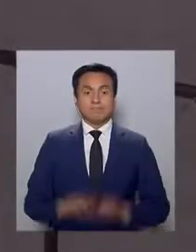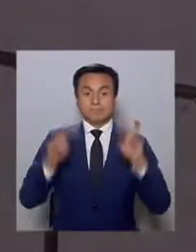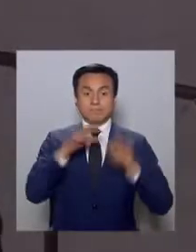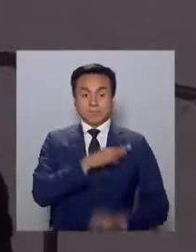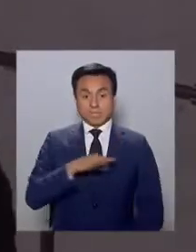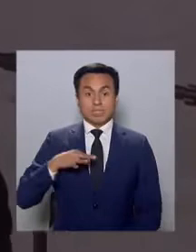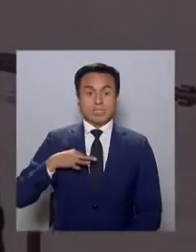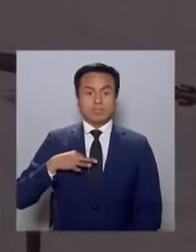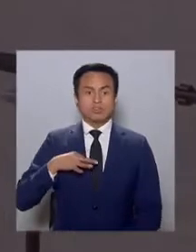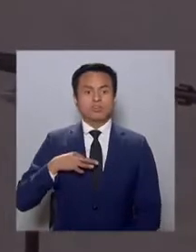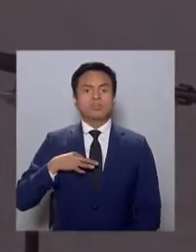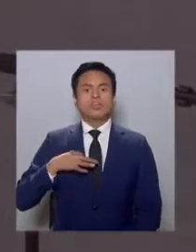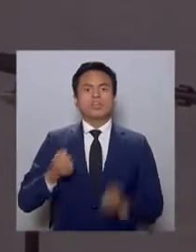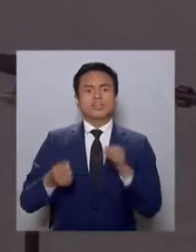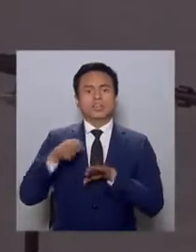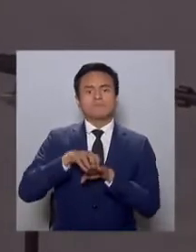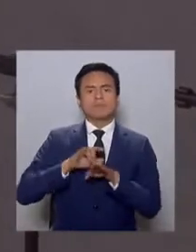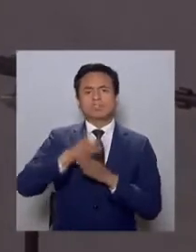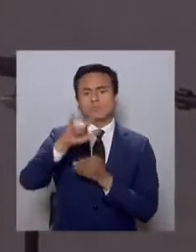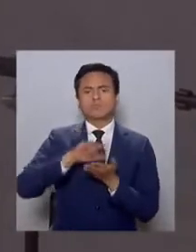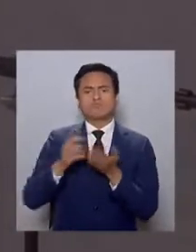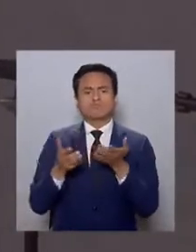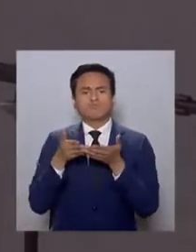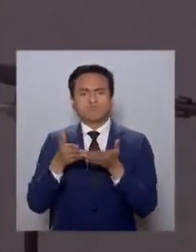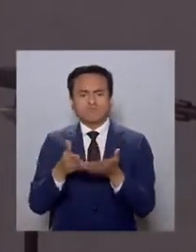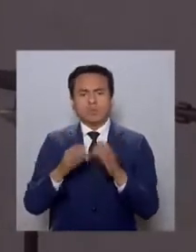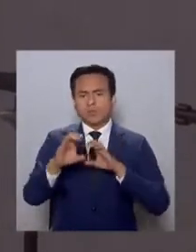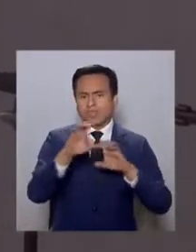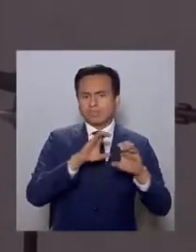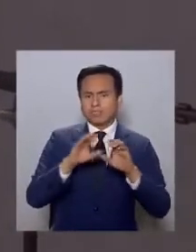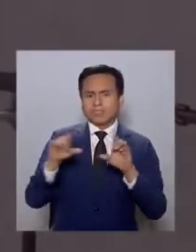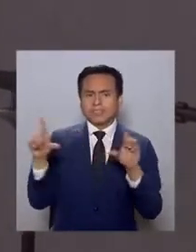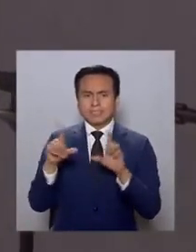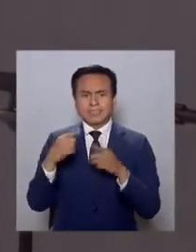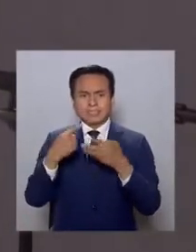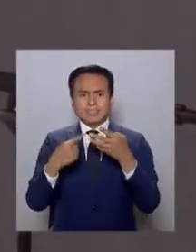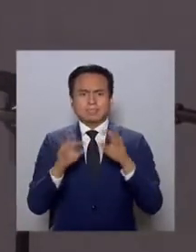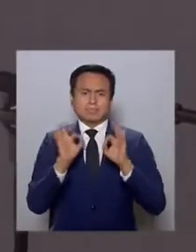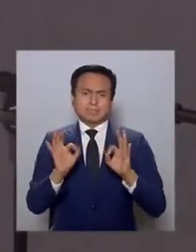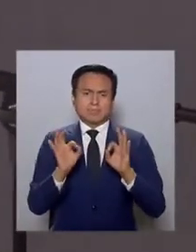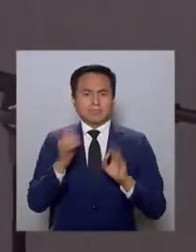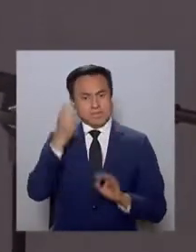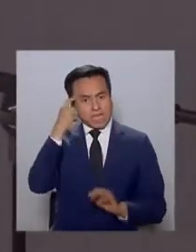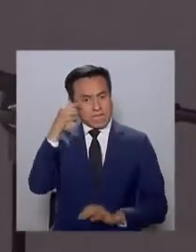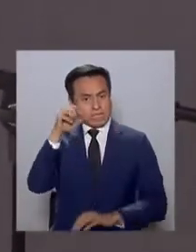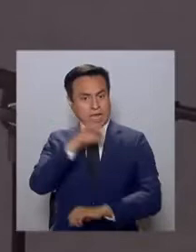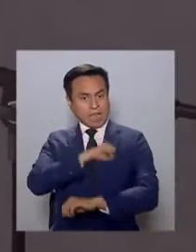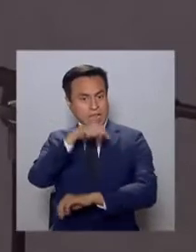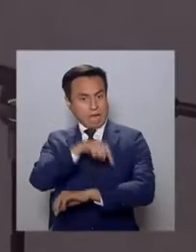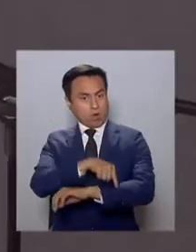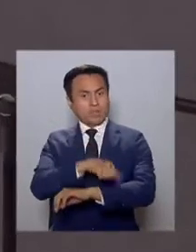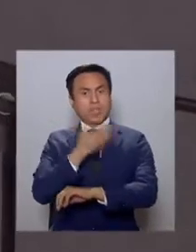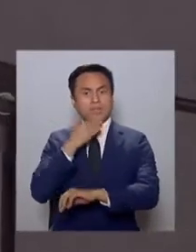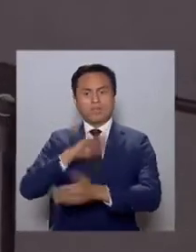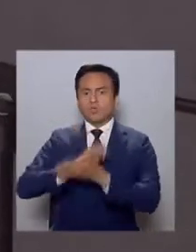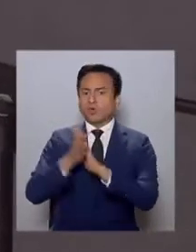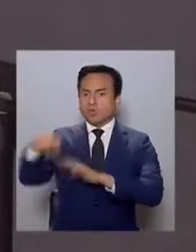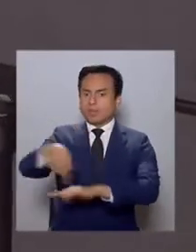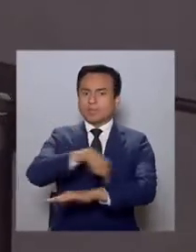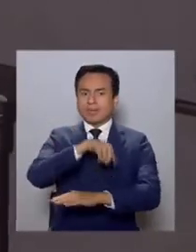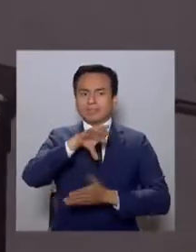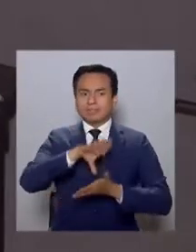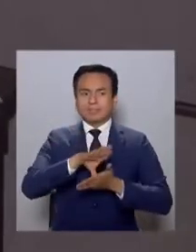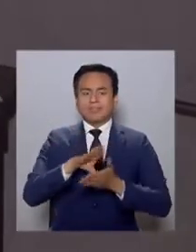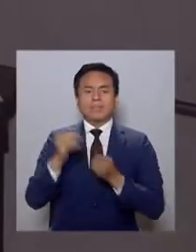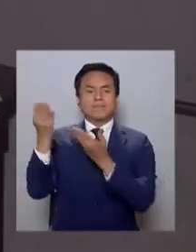en el Ministerio de Transporte y Telecomunicaciones, con un encargo particular de que no piense solo en Santiago, sino en el transporte de todo el país. Le